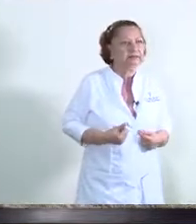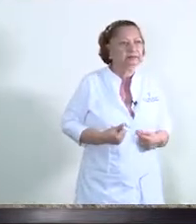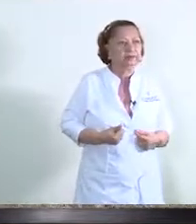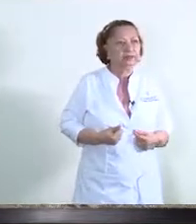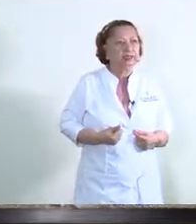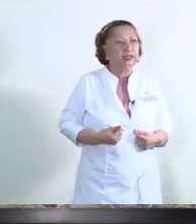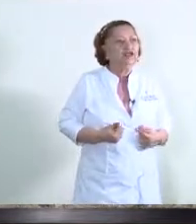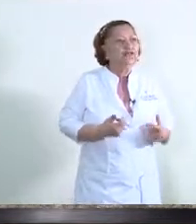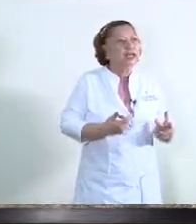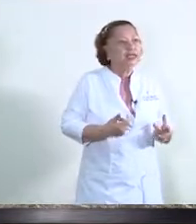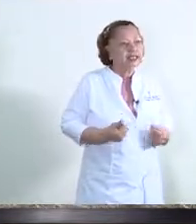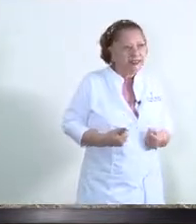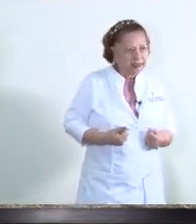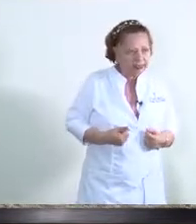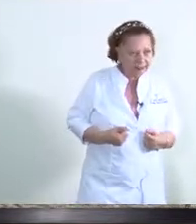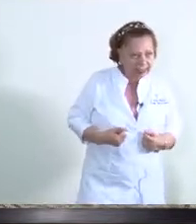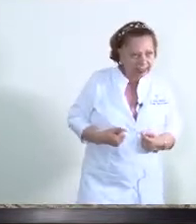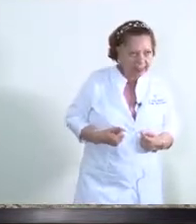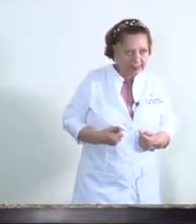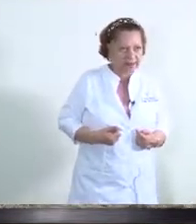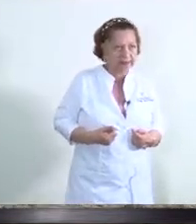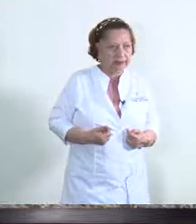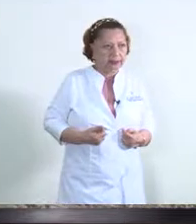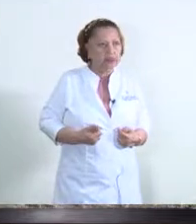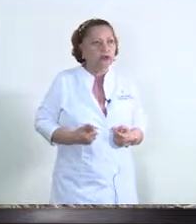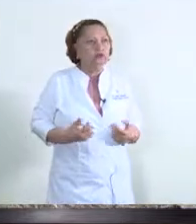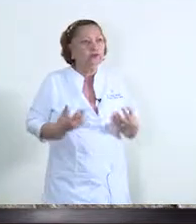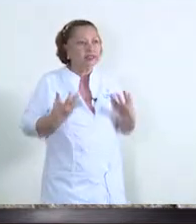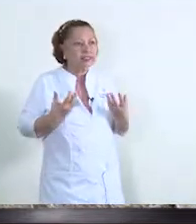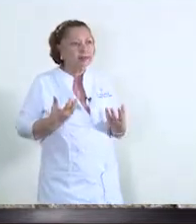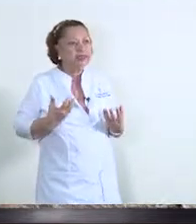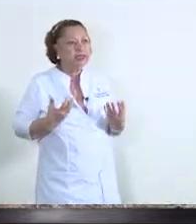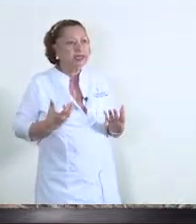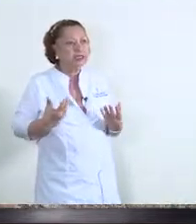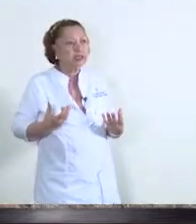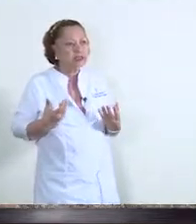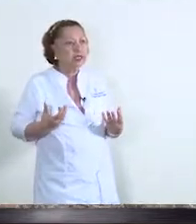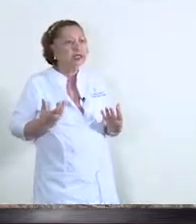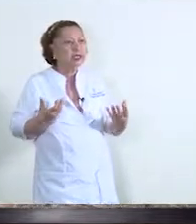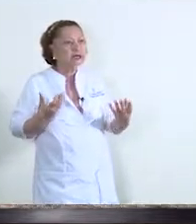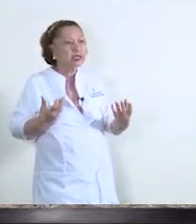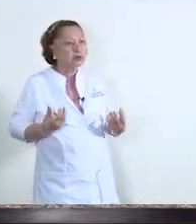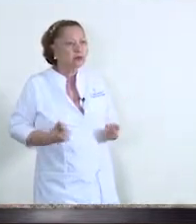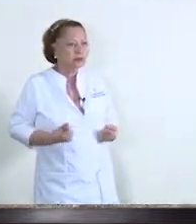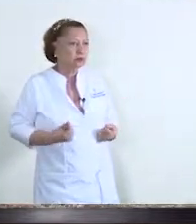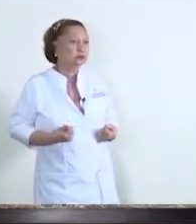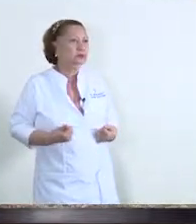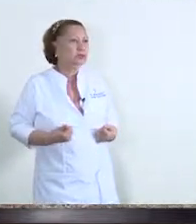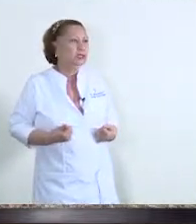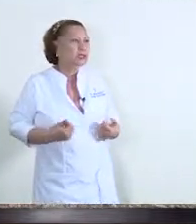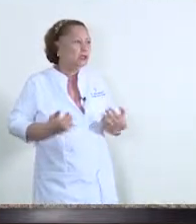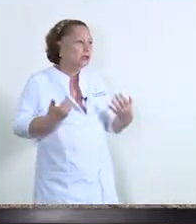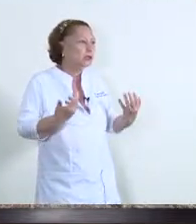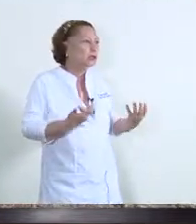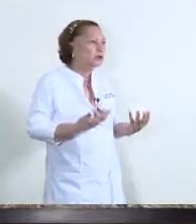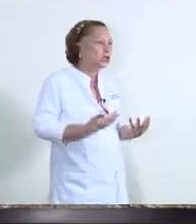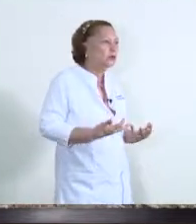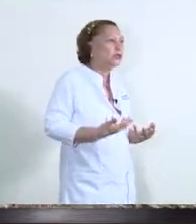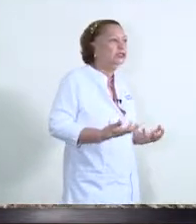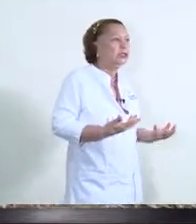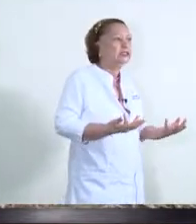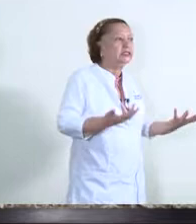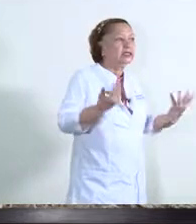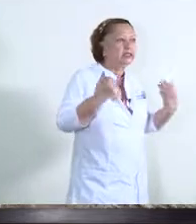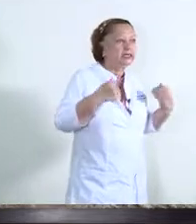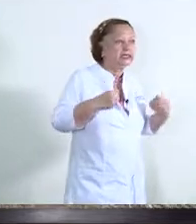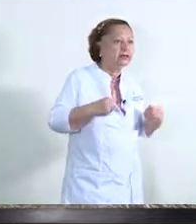pesadillas, flashes mentales. Los flashes mentales son aquellos recuerdos que en lo mejor